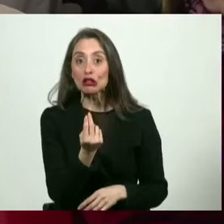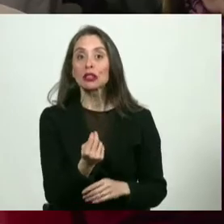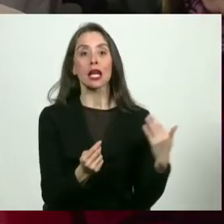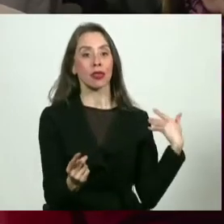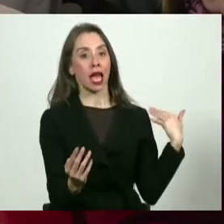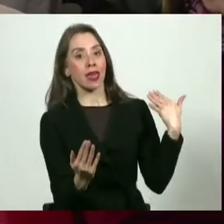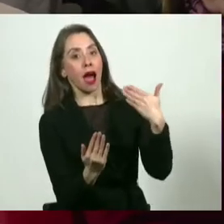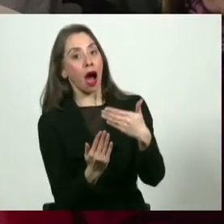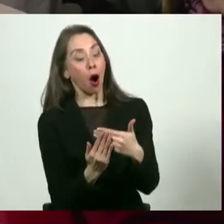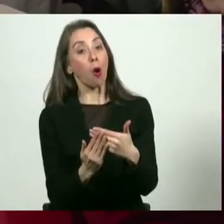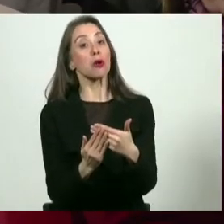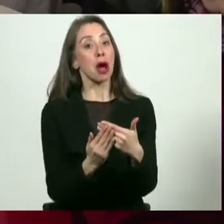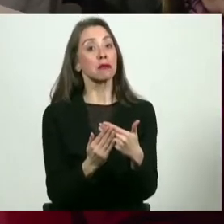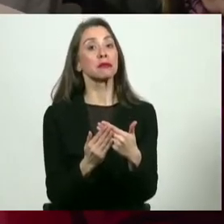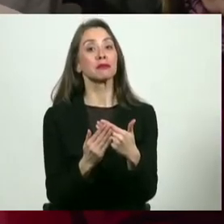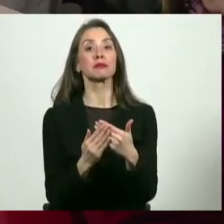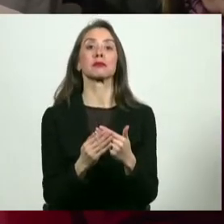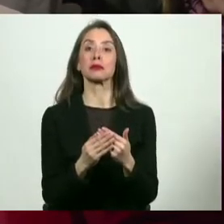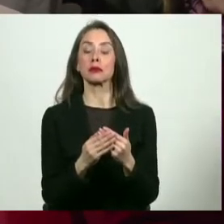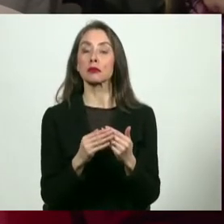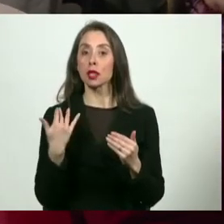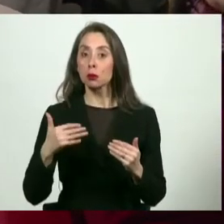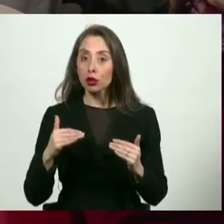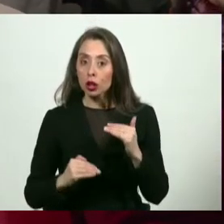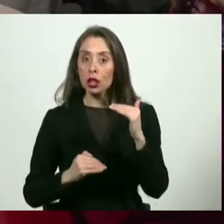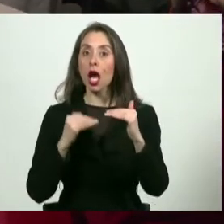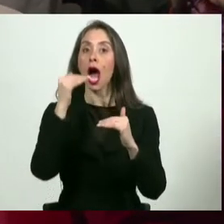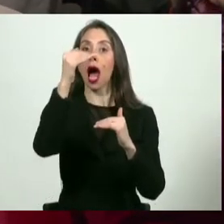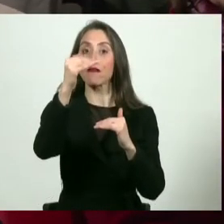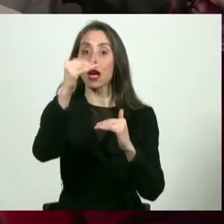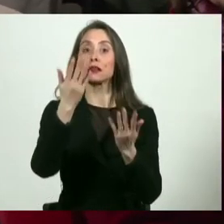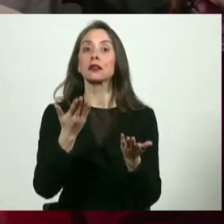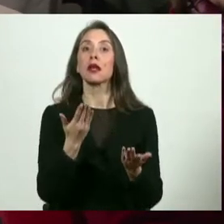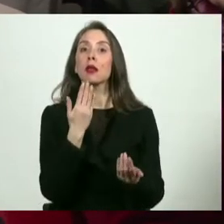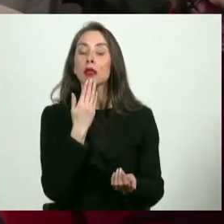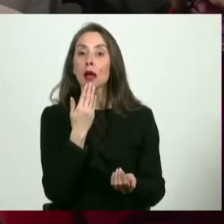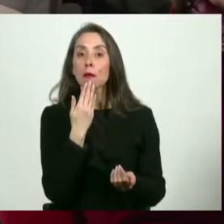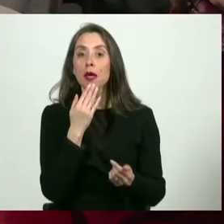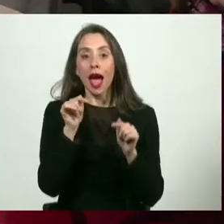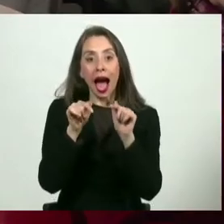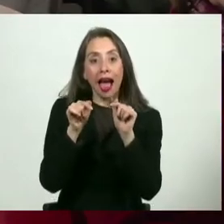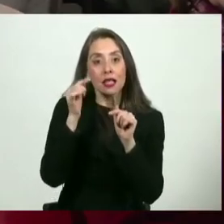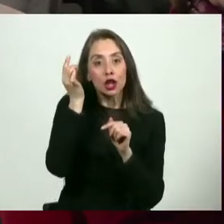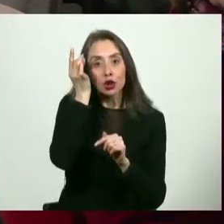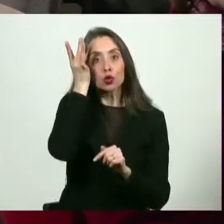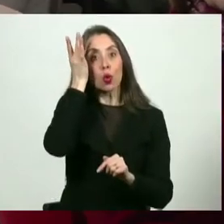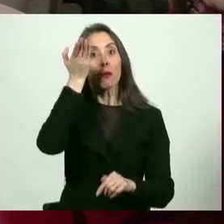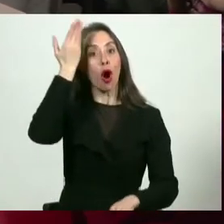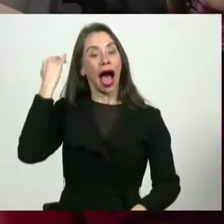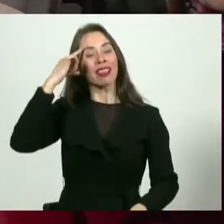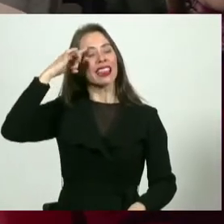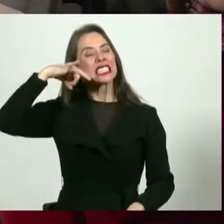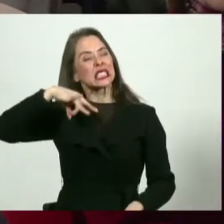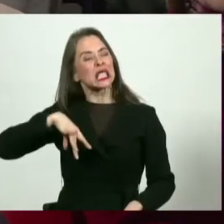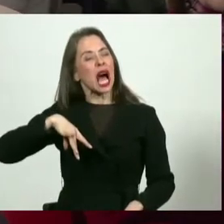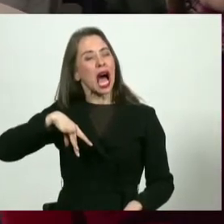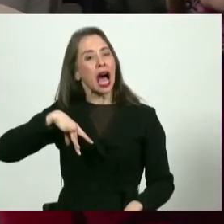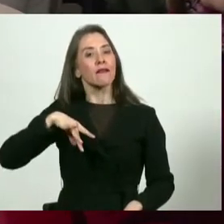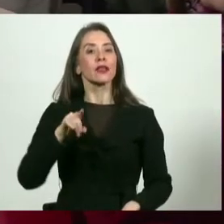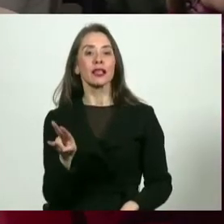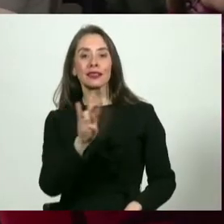El avance fue bien importante, significativo, por el hecho de que también supimos, sabíamos en el fondo cómo,